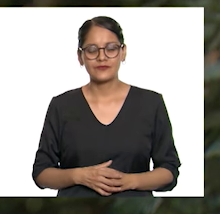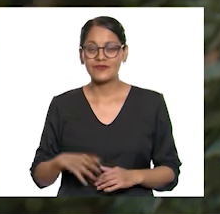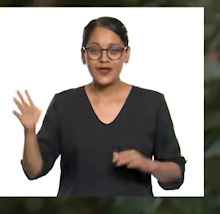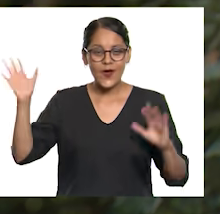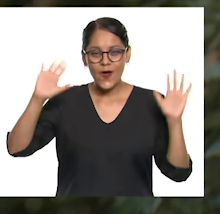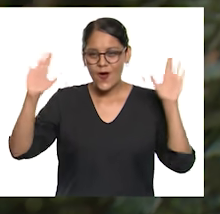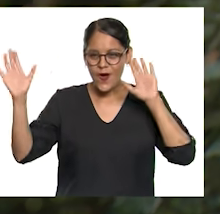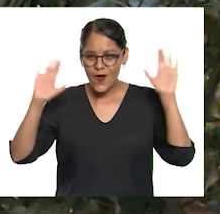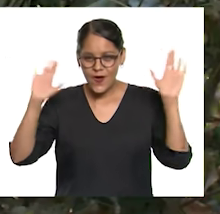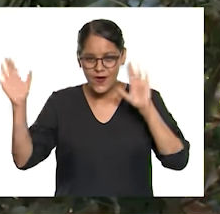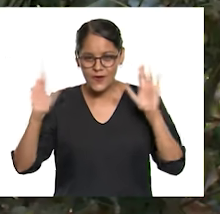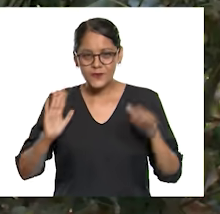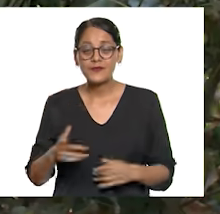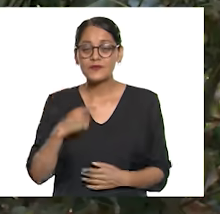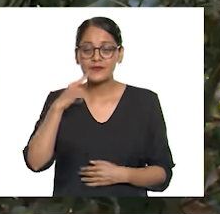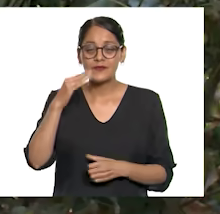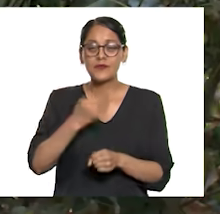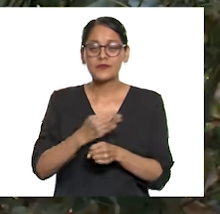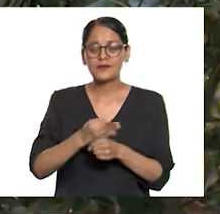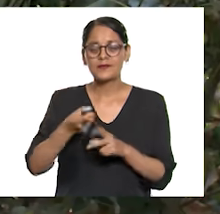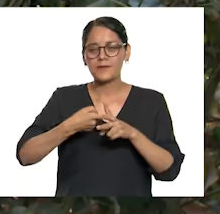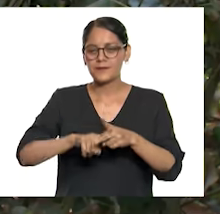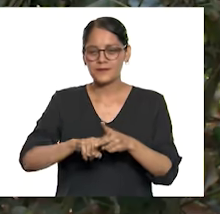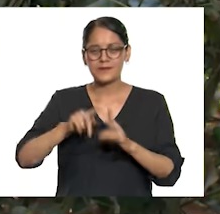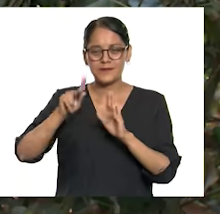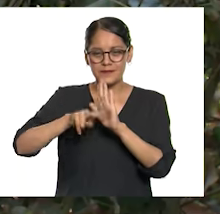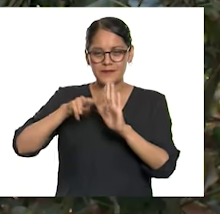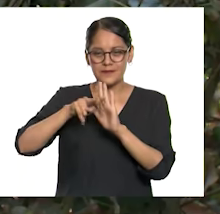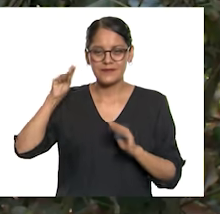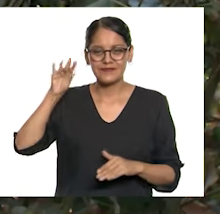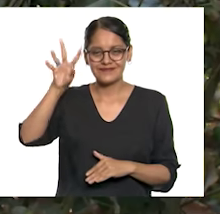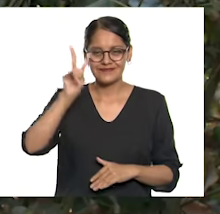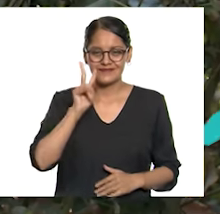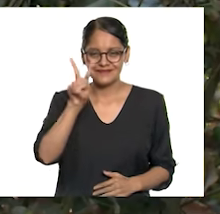¡Hola! ¡Vamos a ver el siguiente video!